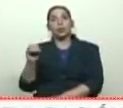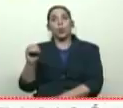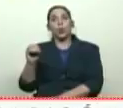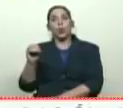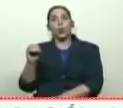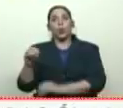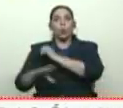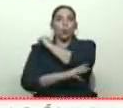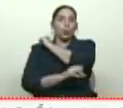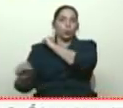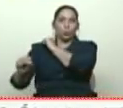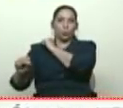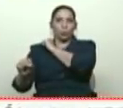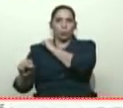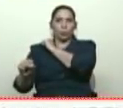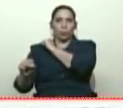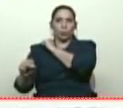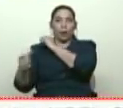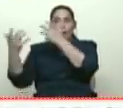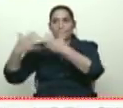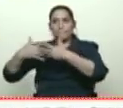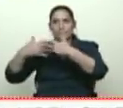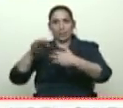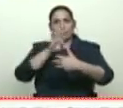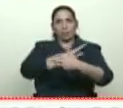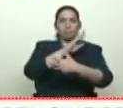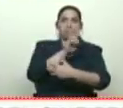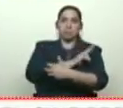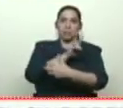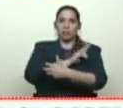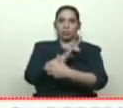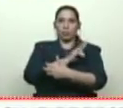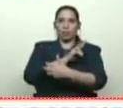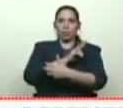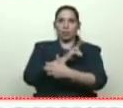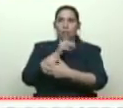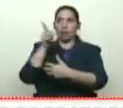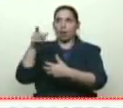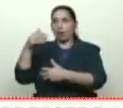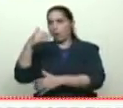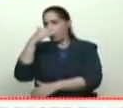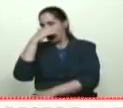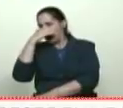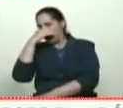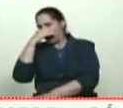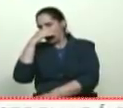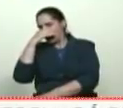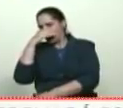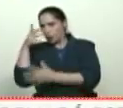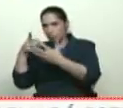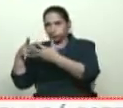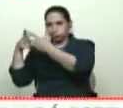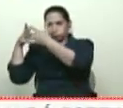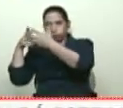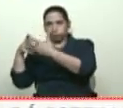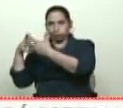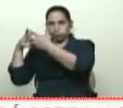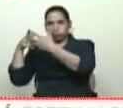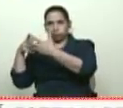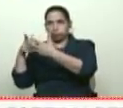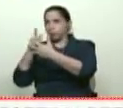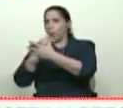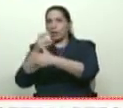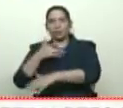robada como empresa venezolana por unos maleantes, chicos, insensibles,